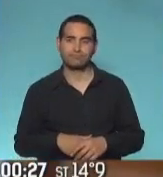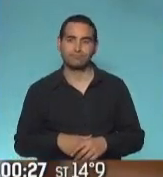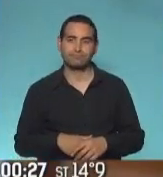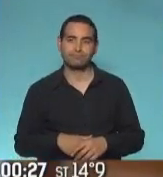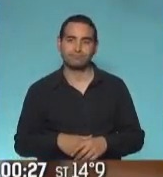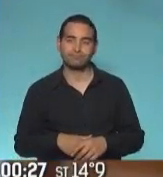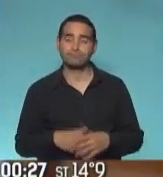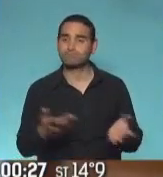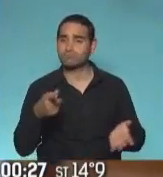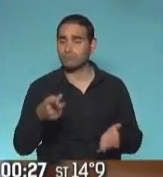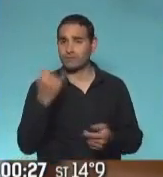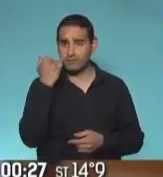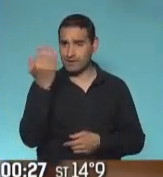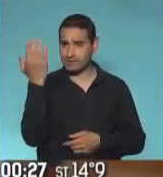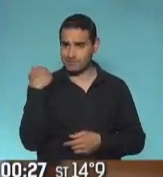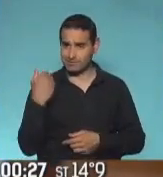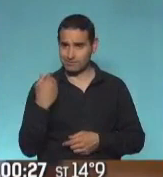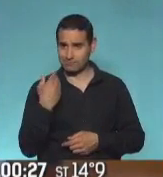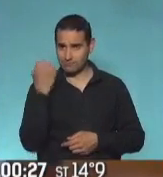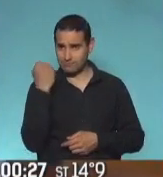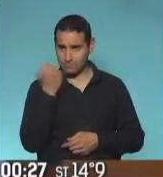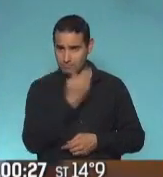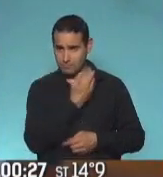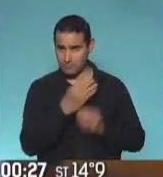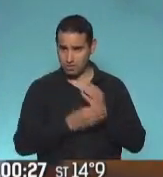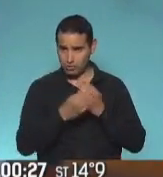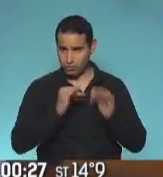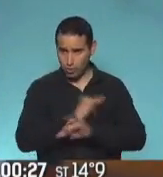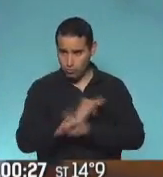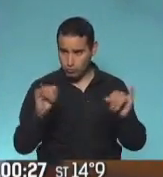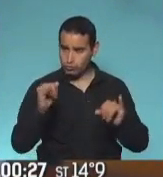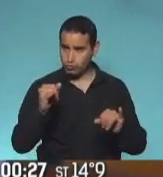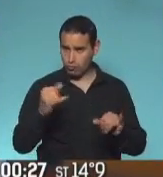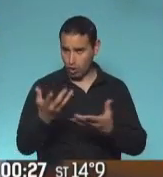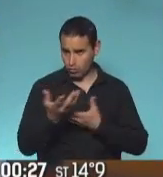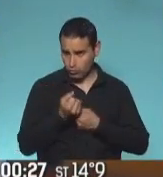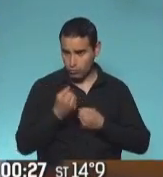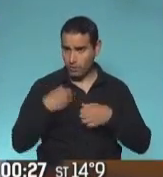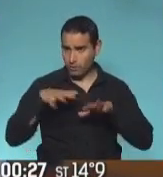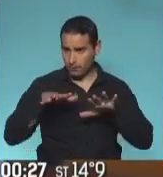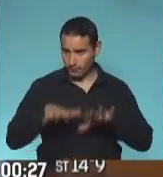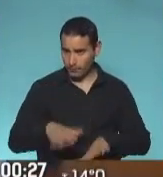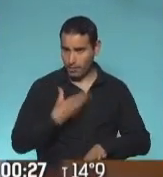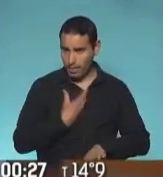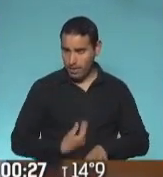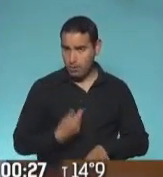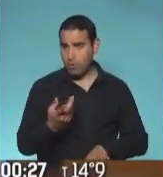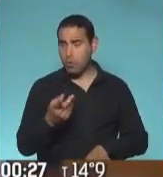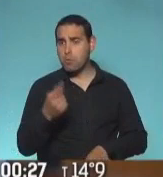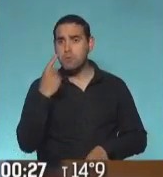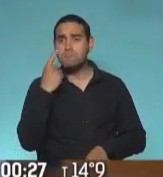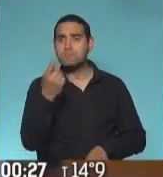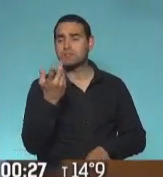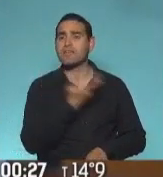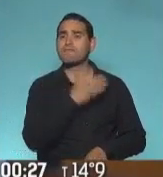Estas medidas tomadas ayer, ¿nos dan un respiro? ¿Crees que las primeras reacciones que hubo desde el